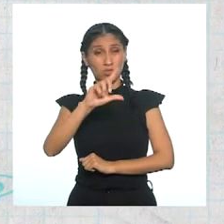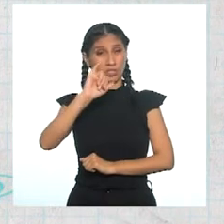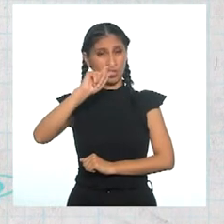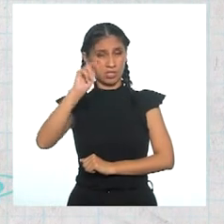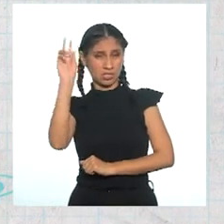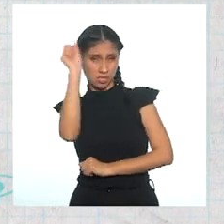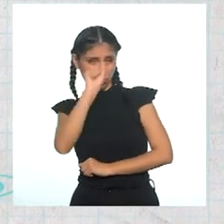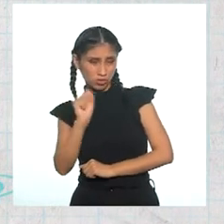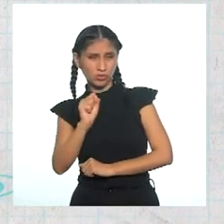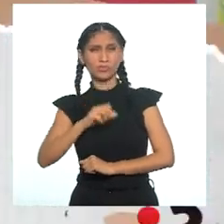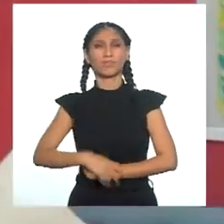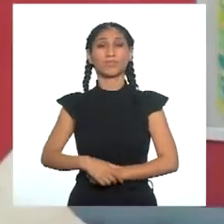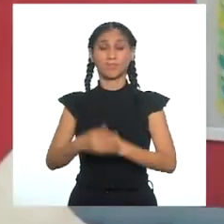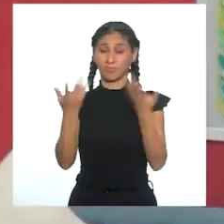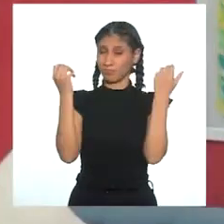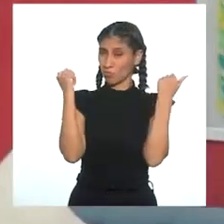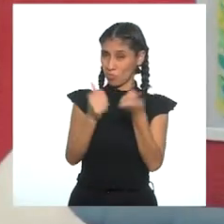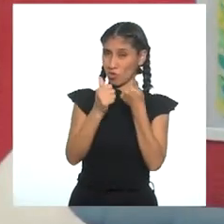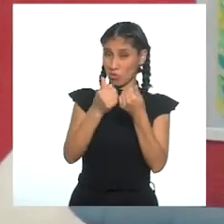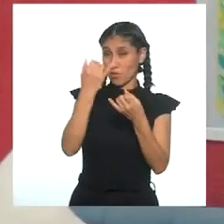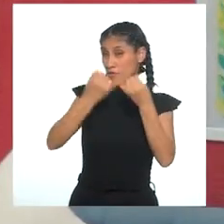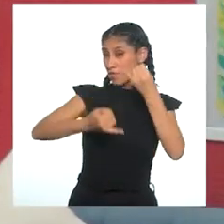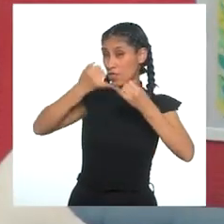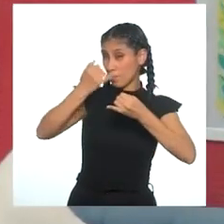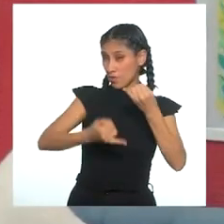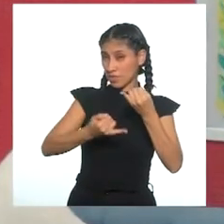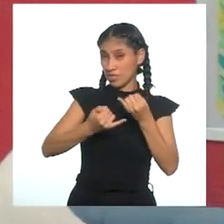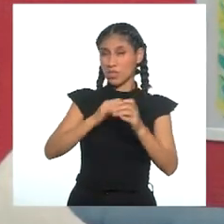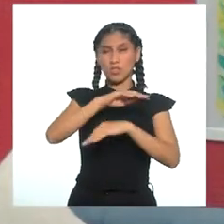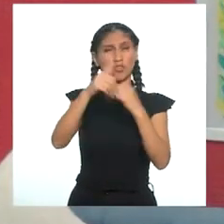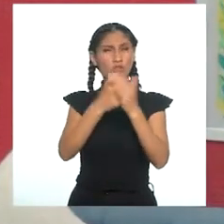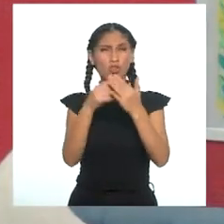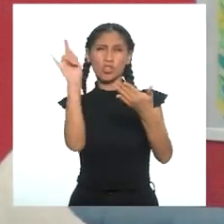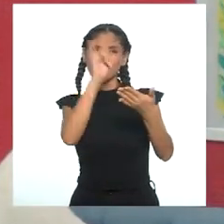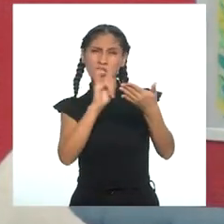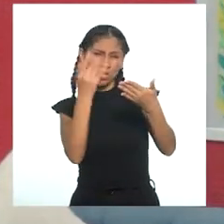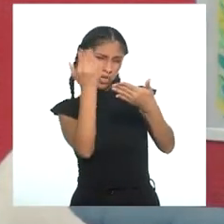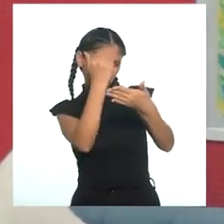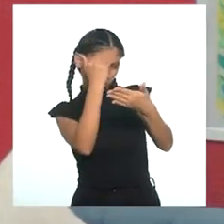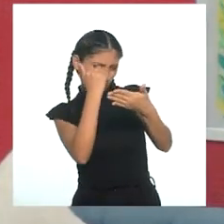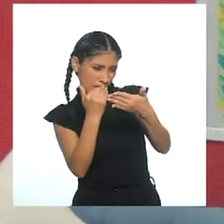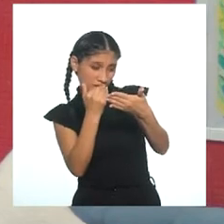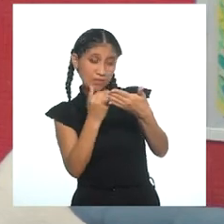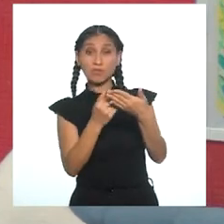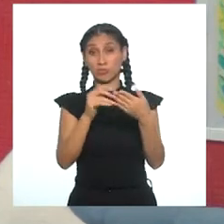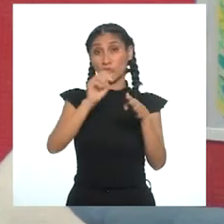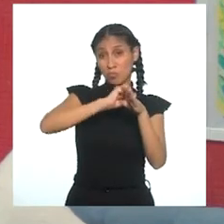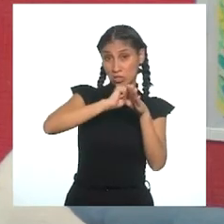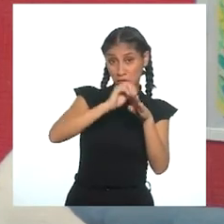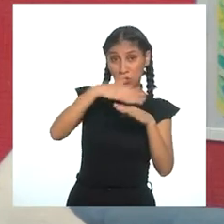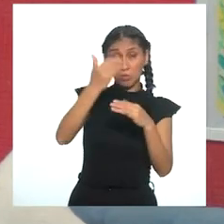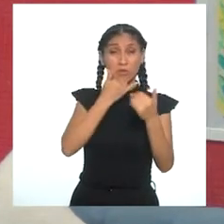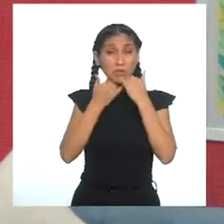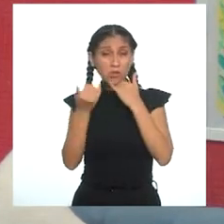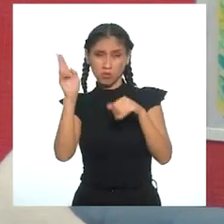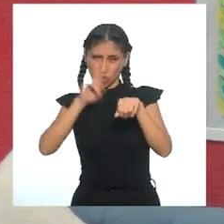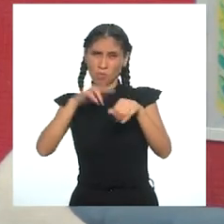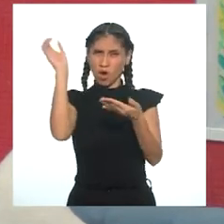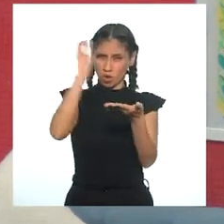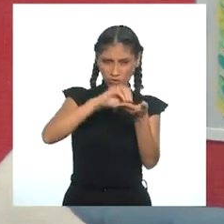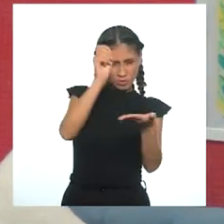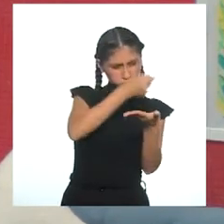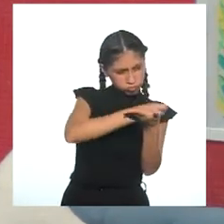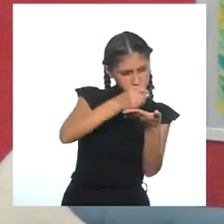0,5652 litros. ¡Súper! Finalmente, solo se tendría que utilizar la estrategia del ensayo y error en la cantidad de tazas,